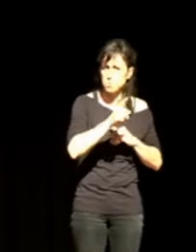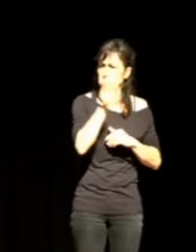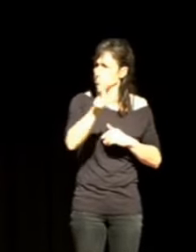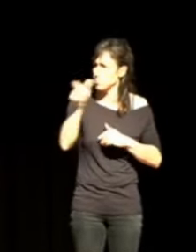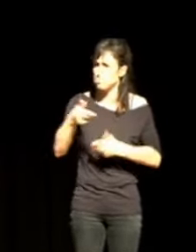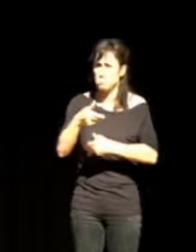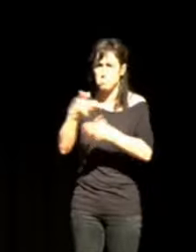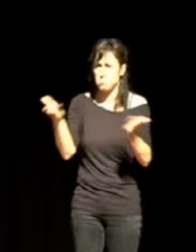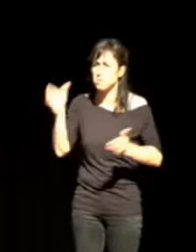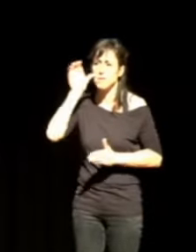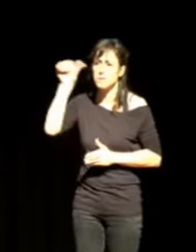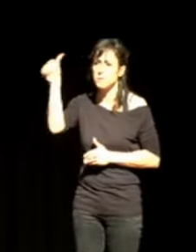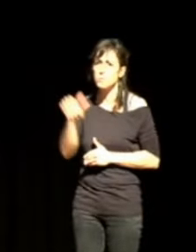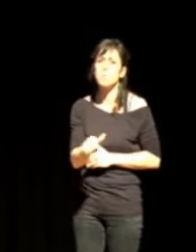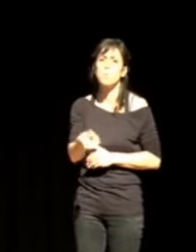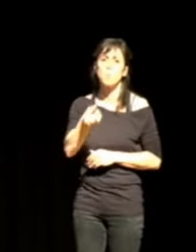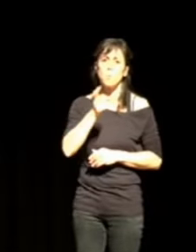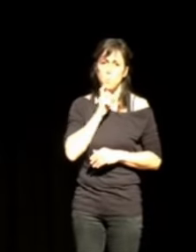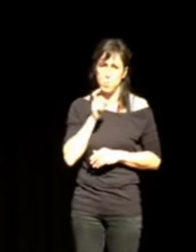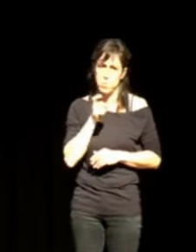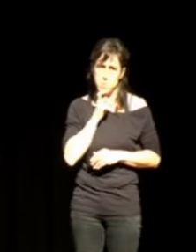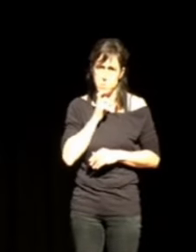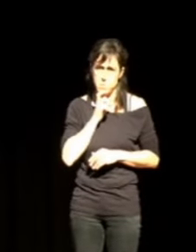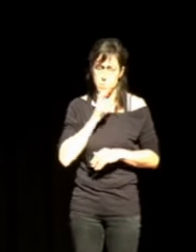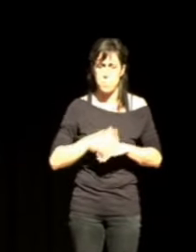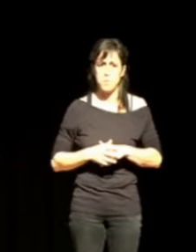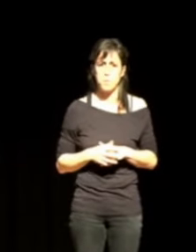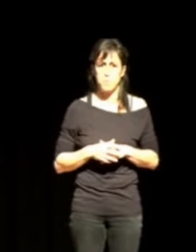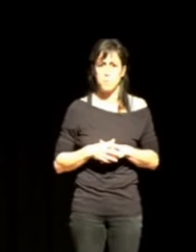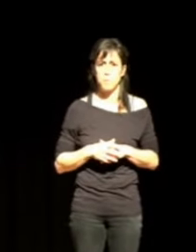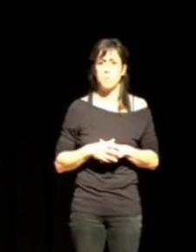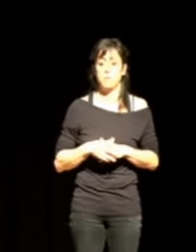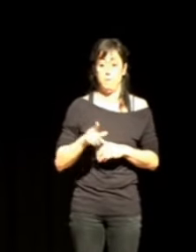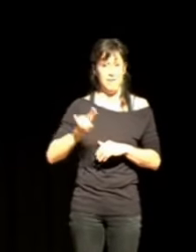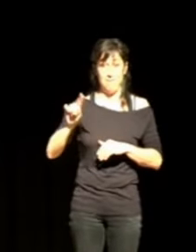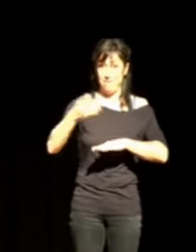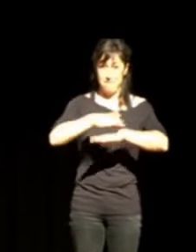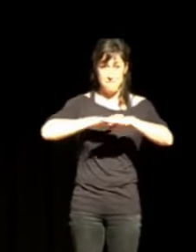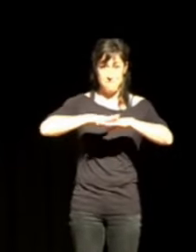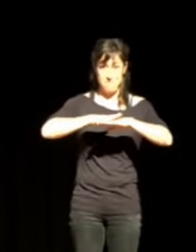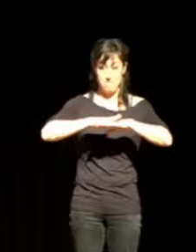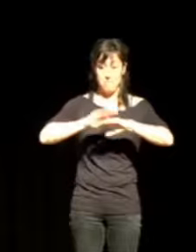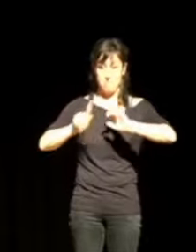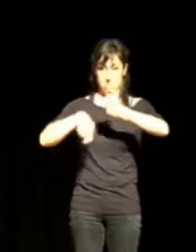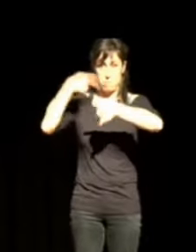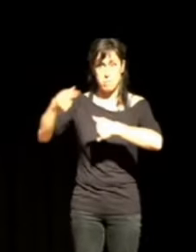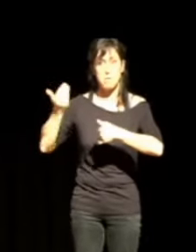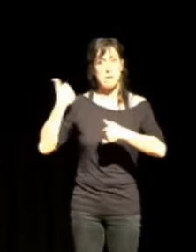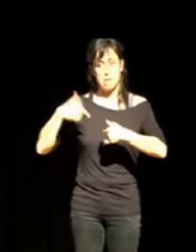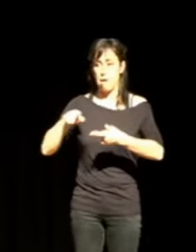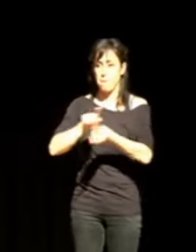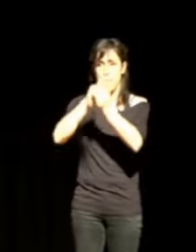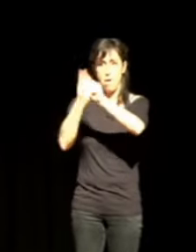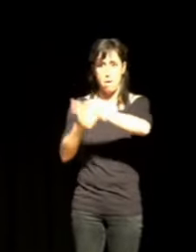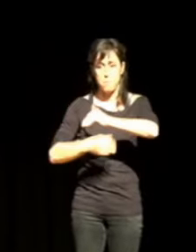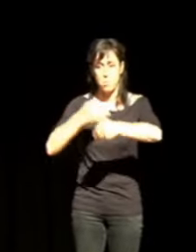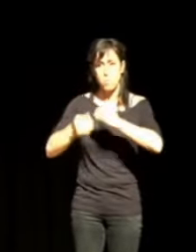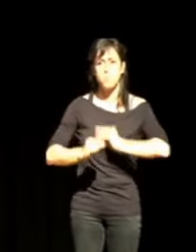fundamental. Y a partir de ahí, dar alternativas y acompañarles en los procesos de cambio.